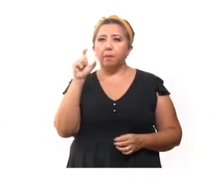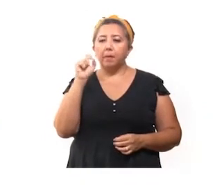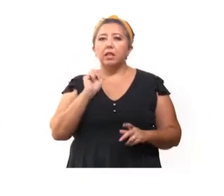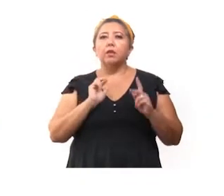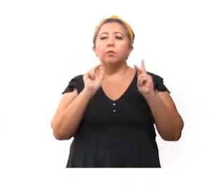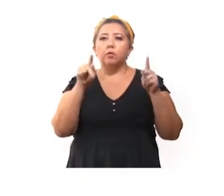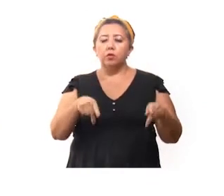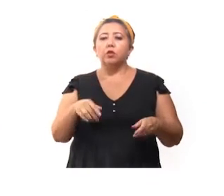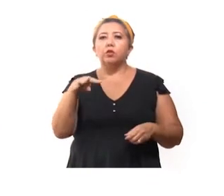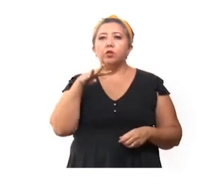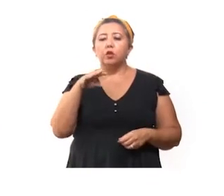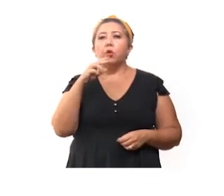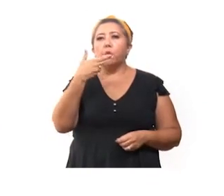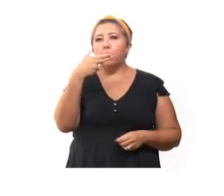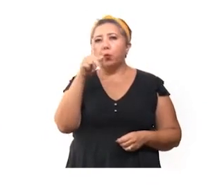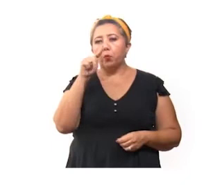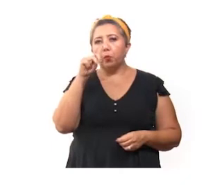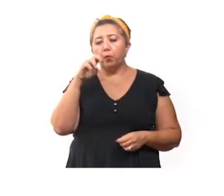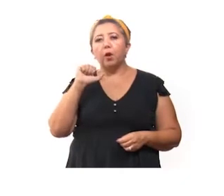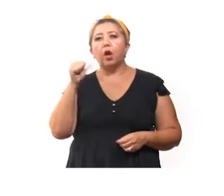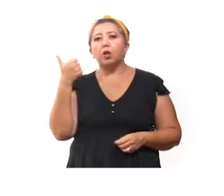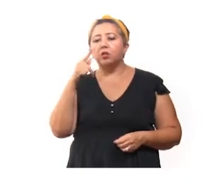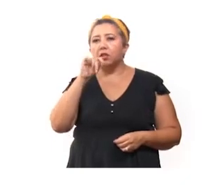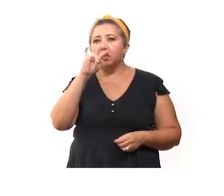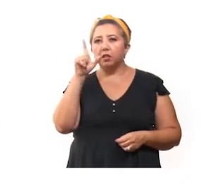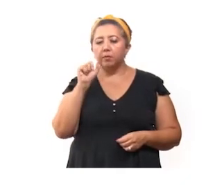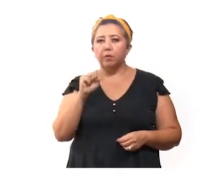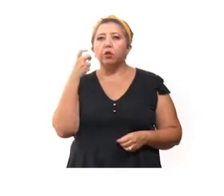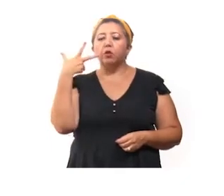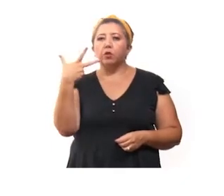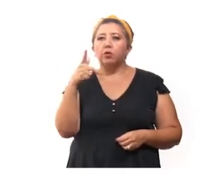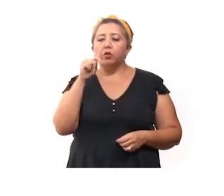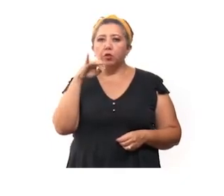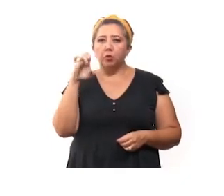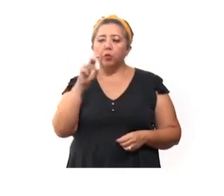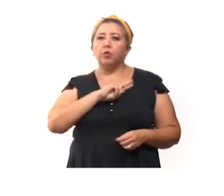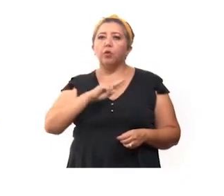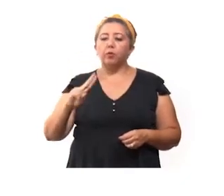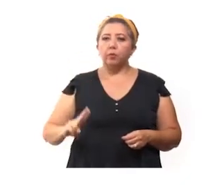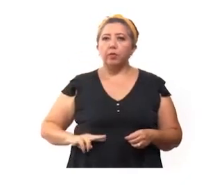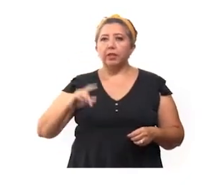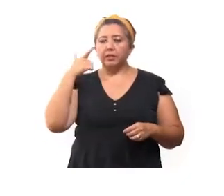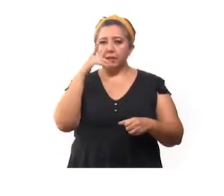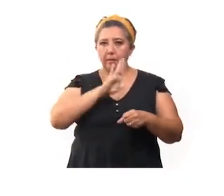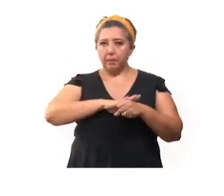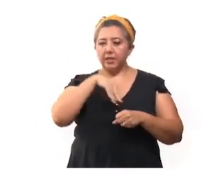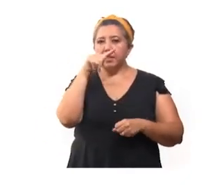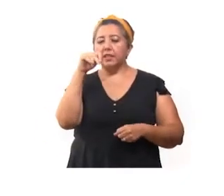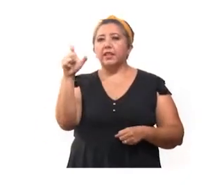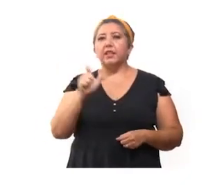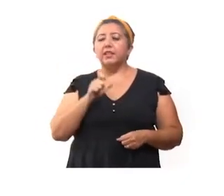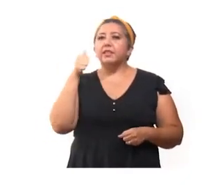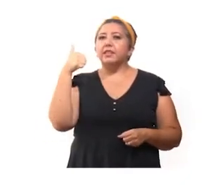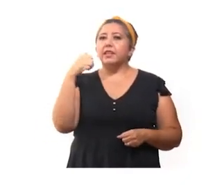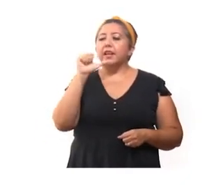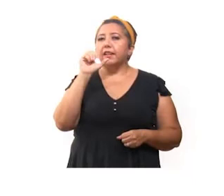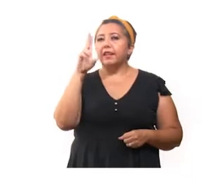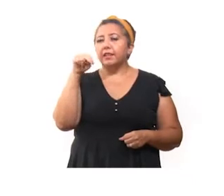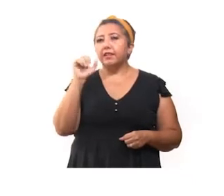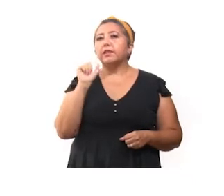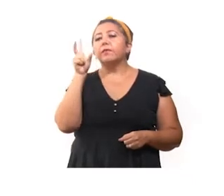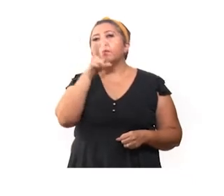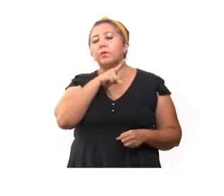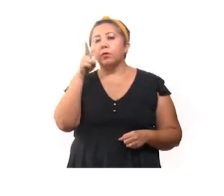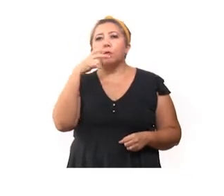en Progreso, 19 en Junucma, 11 en Tizimín, 8 en Ticul y en Humán, 7 más en Tecash, 6 en Acanqué y